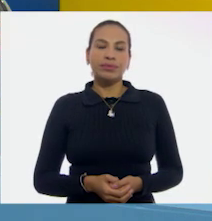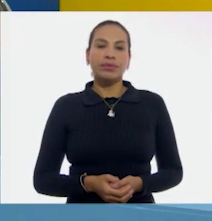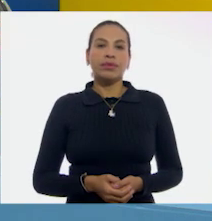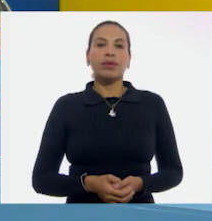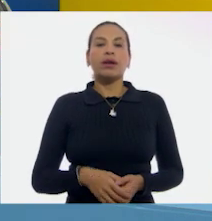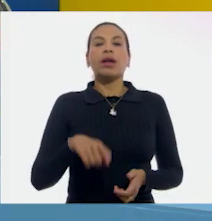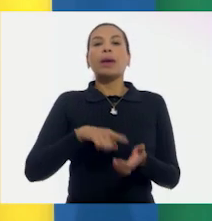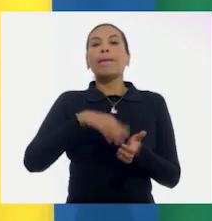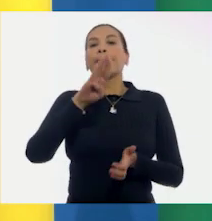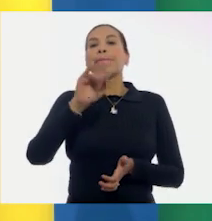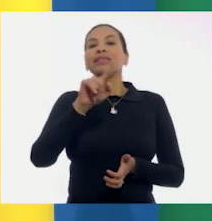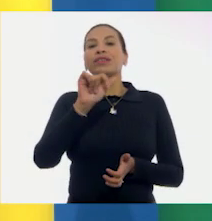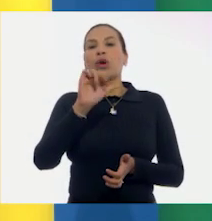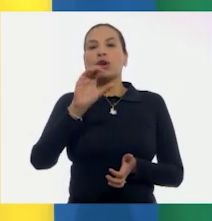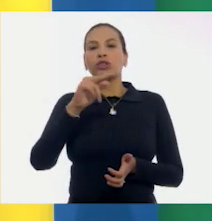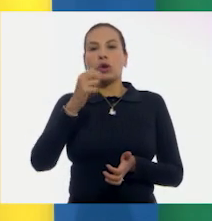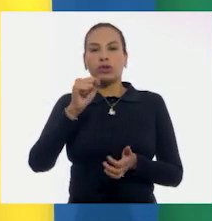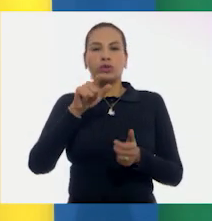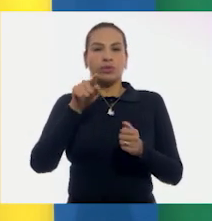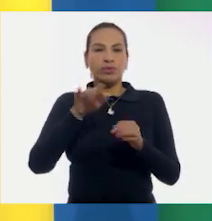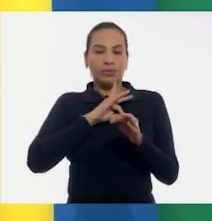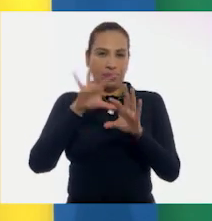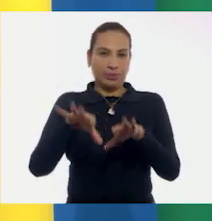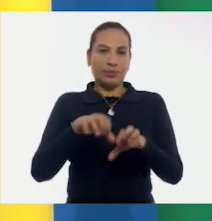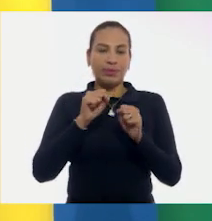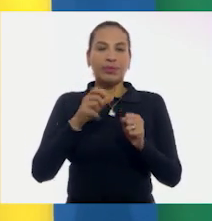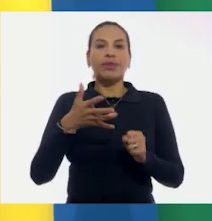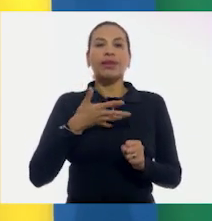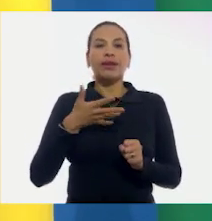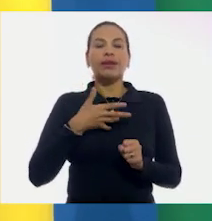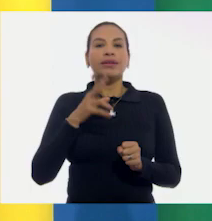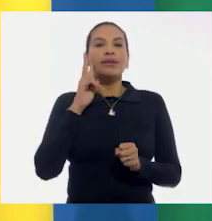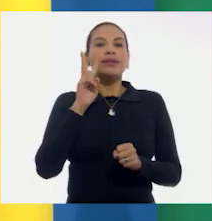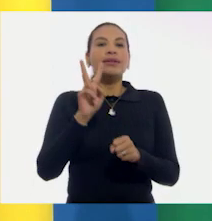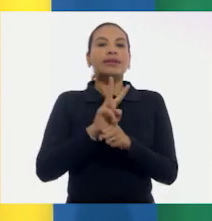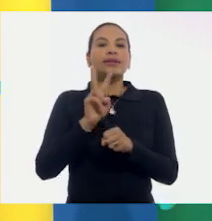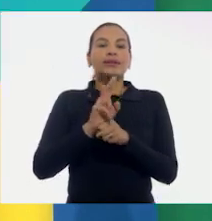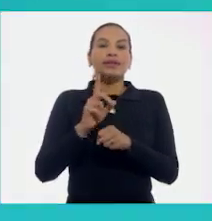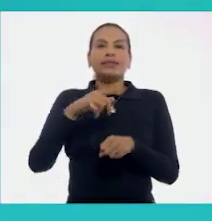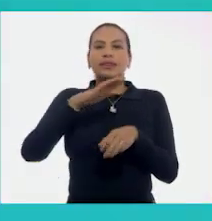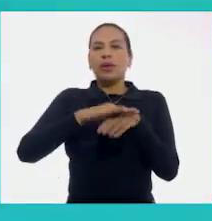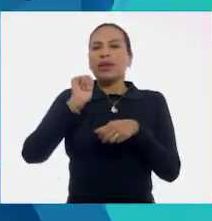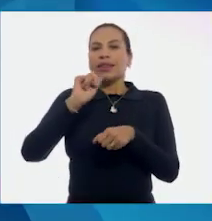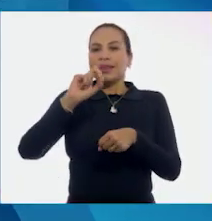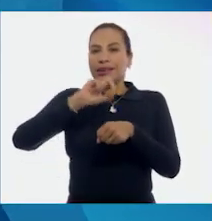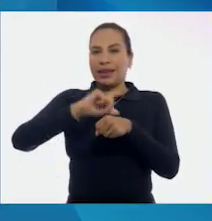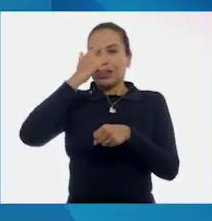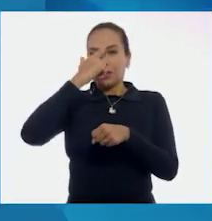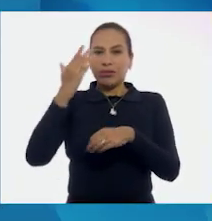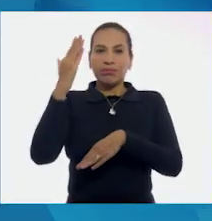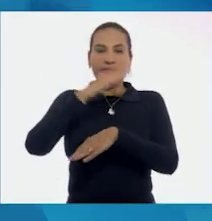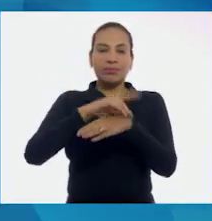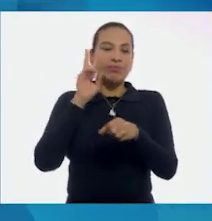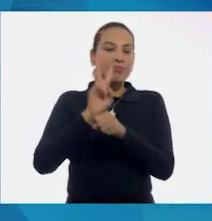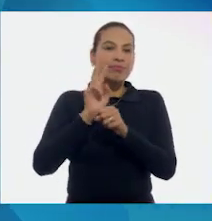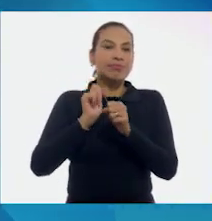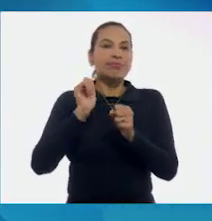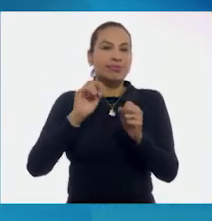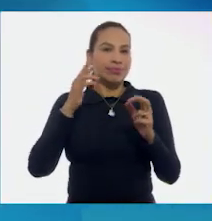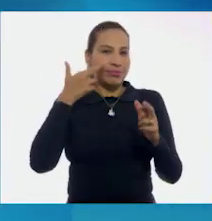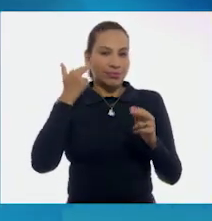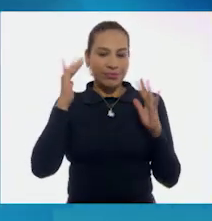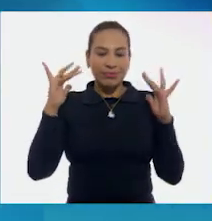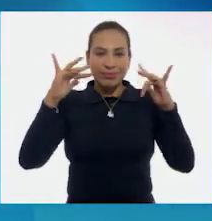Los bizcochos que lograron rescatar tuvieron que vigilarlos día y noche contra los asaltos de las ratas,